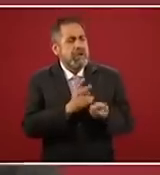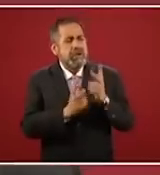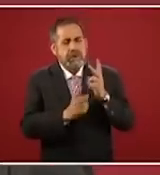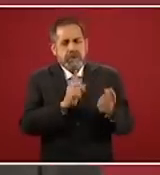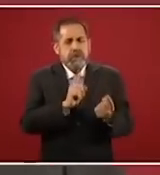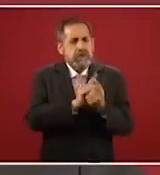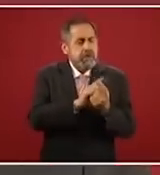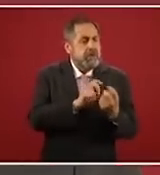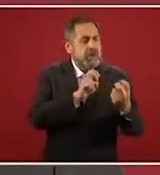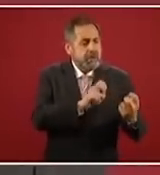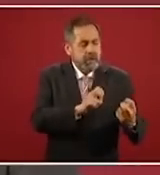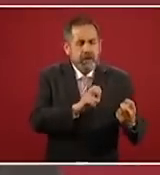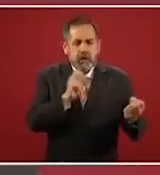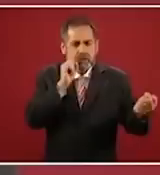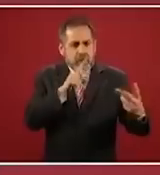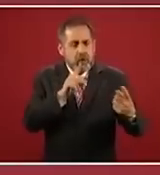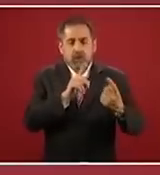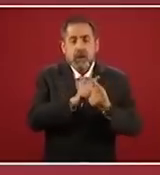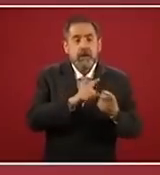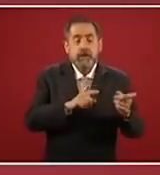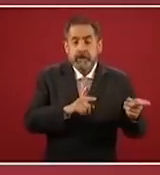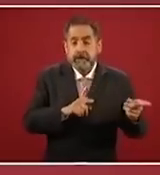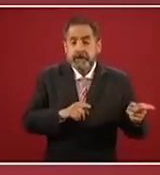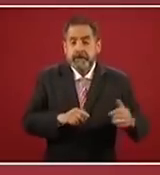nos vimos